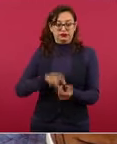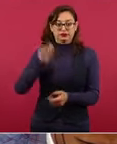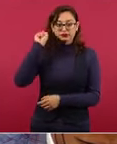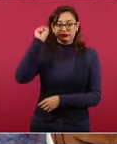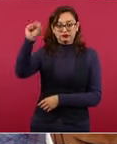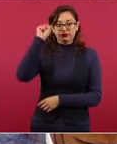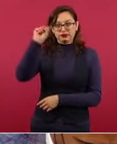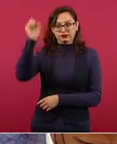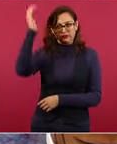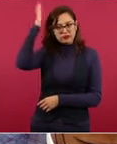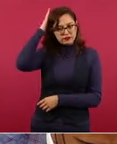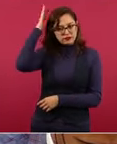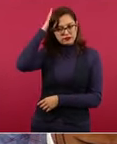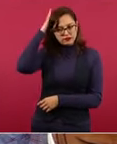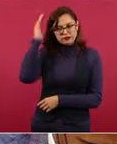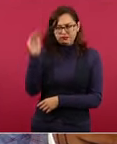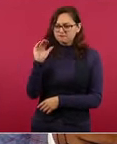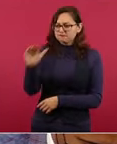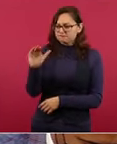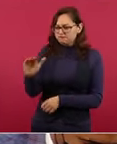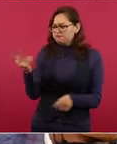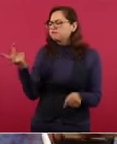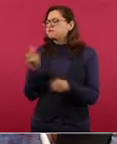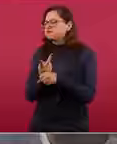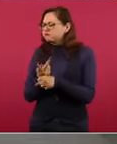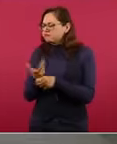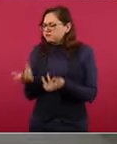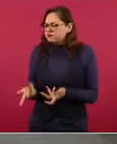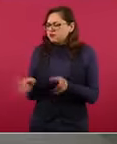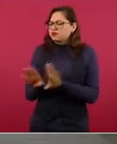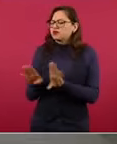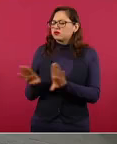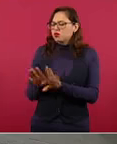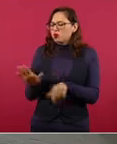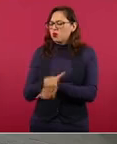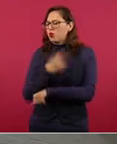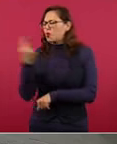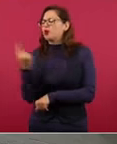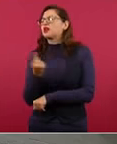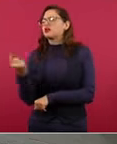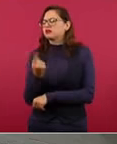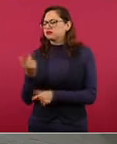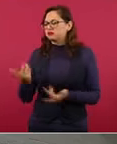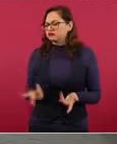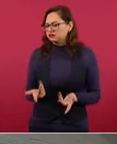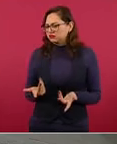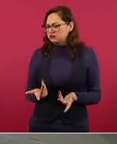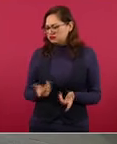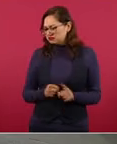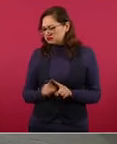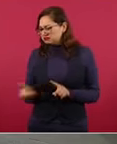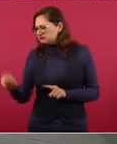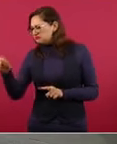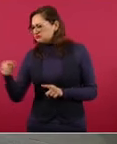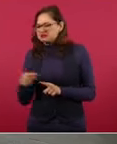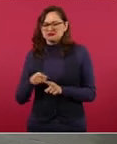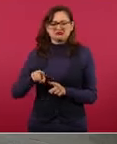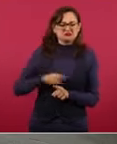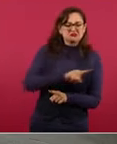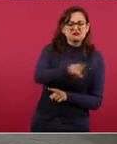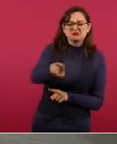esté a cargo de estas rutas ellos aseguran que debe corregirse esta logística o de